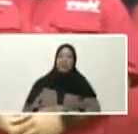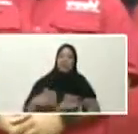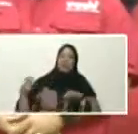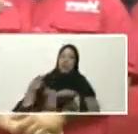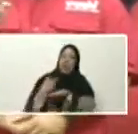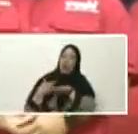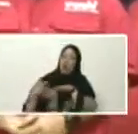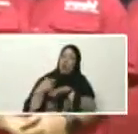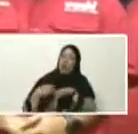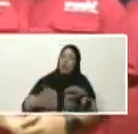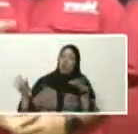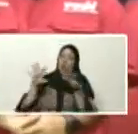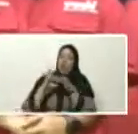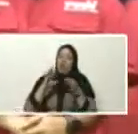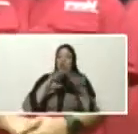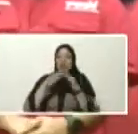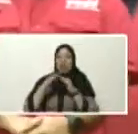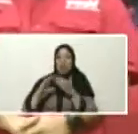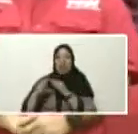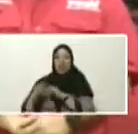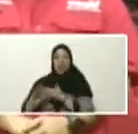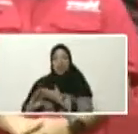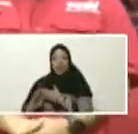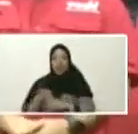Gobierno unitario de la comunidad.